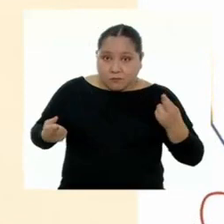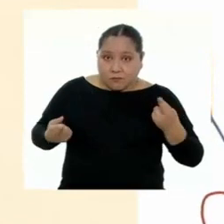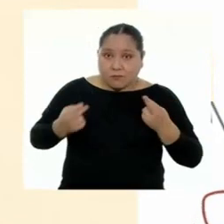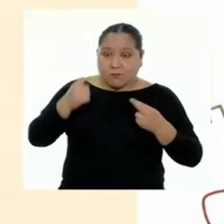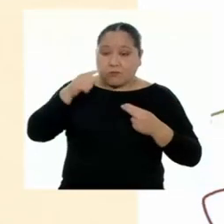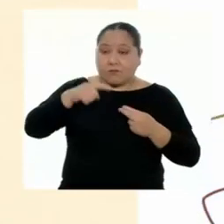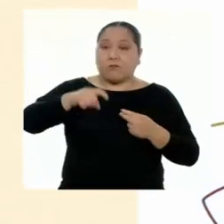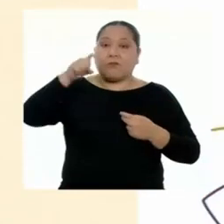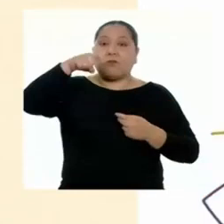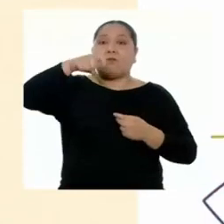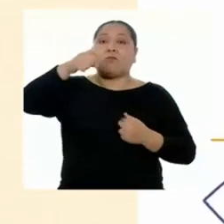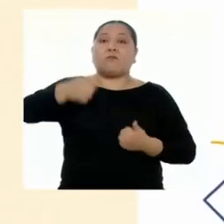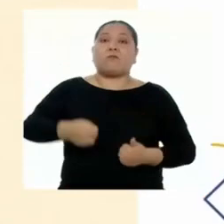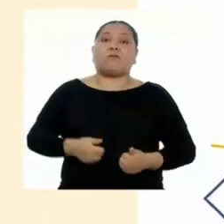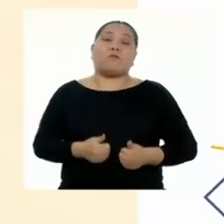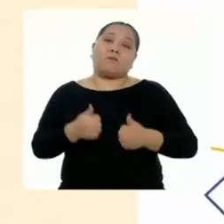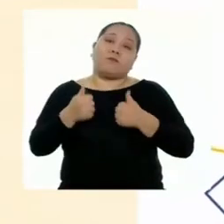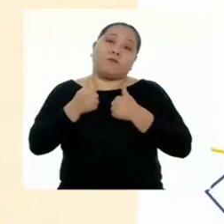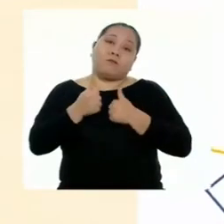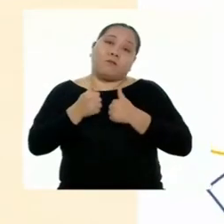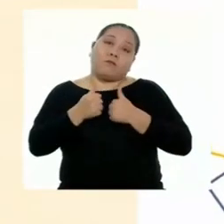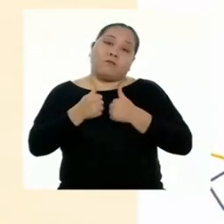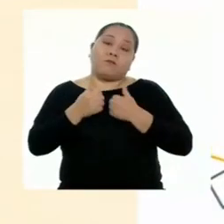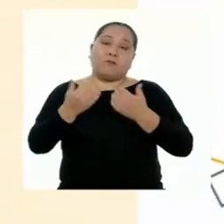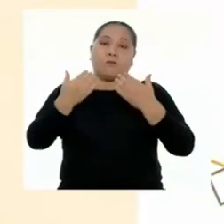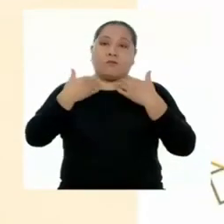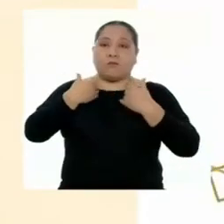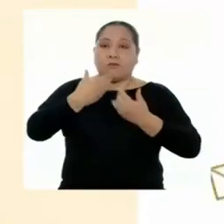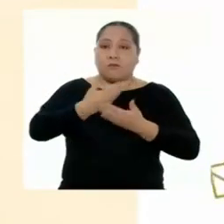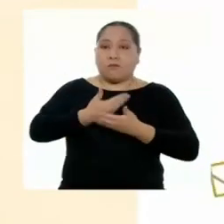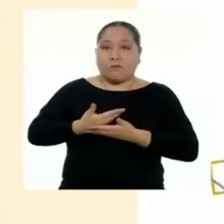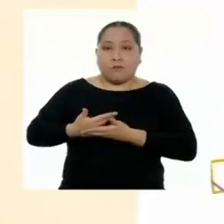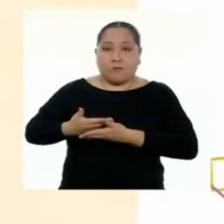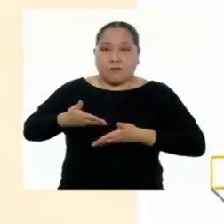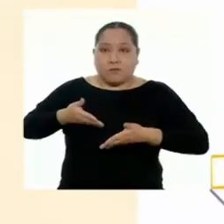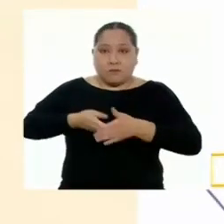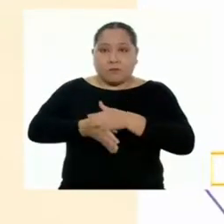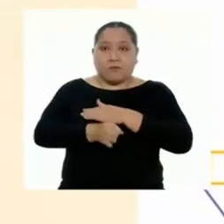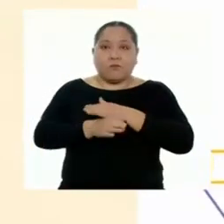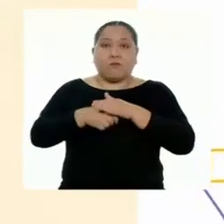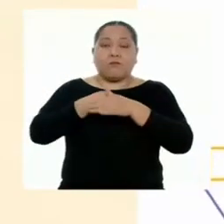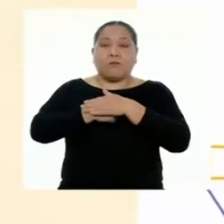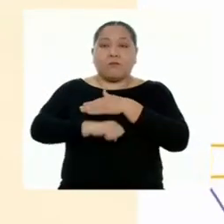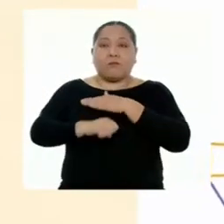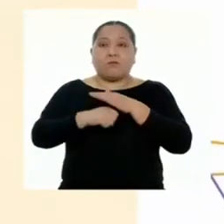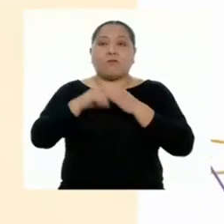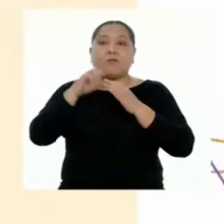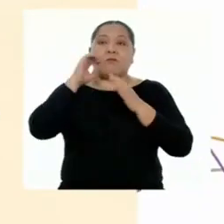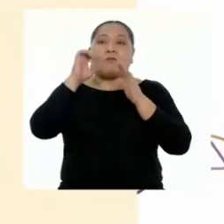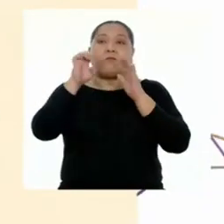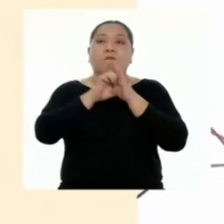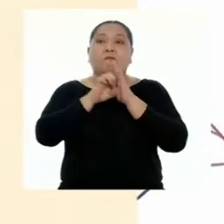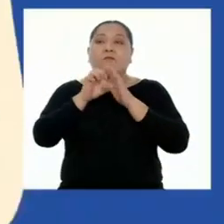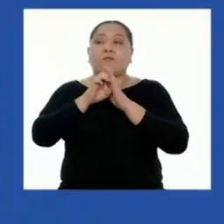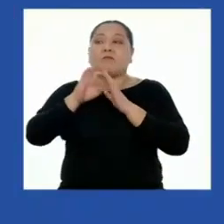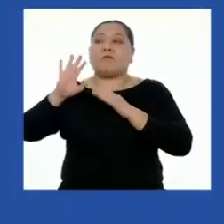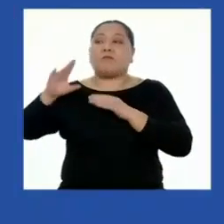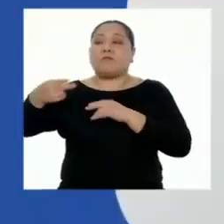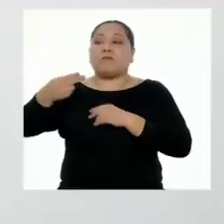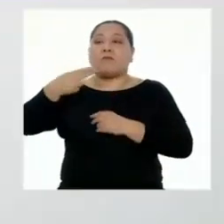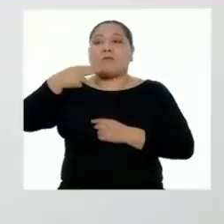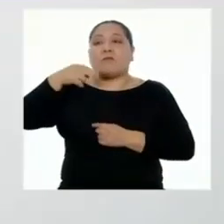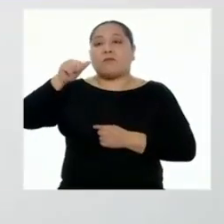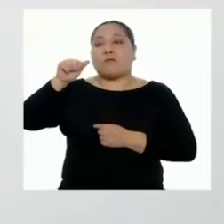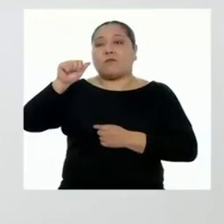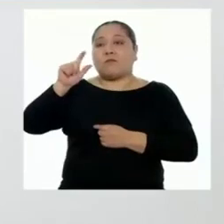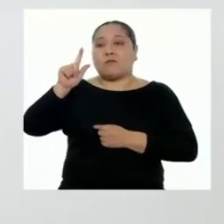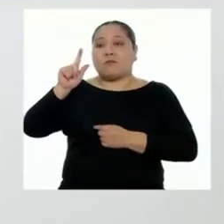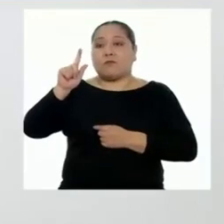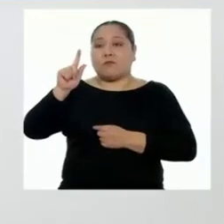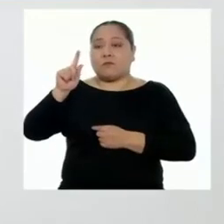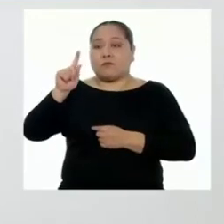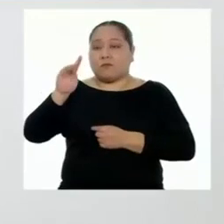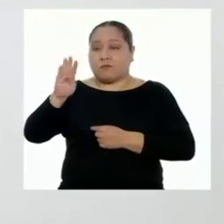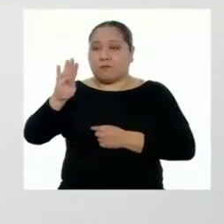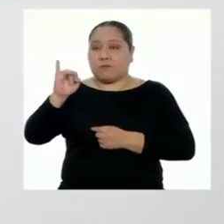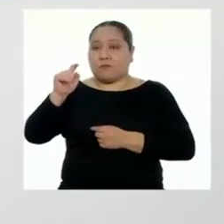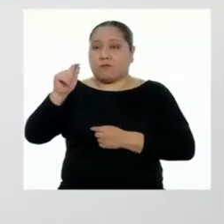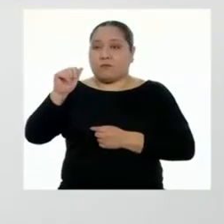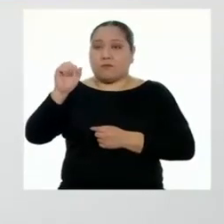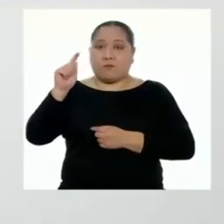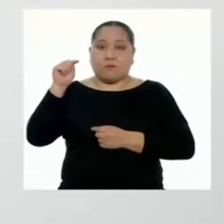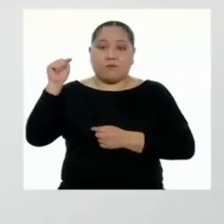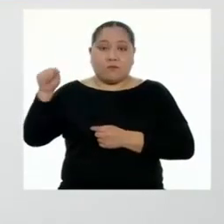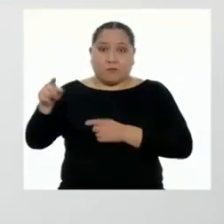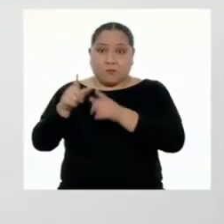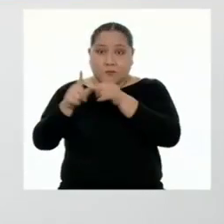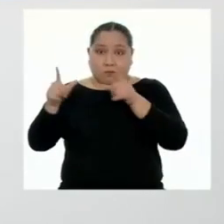y reproducirse. Por ejemplo, el hábitat de la rana gigante es el lago Titicaca. Podemos distinguir